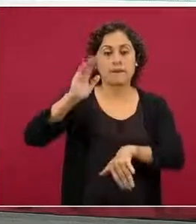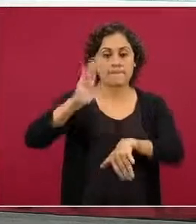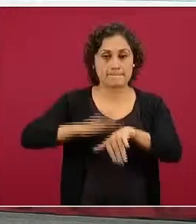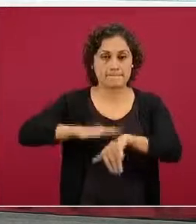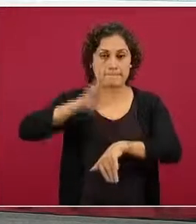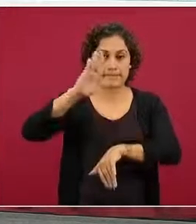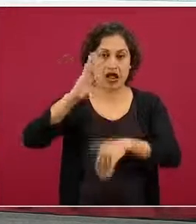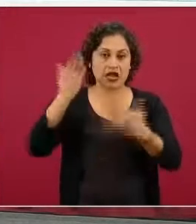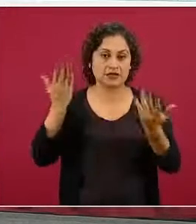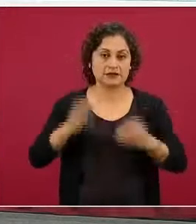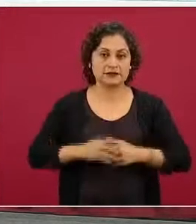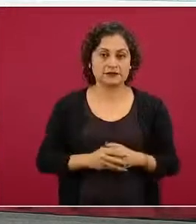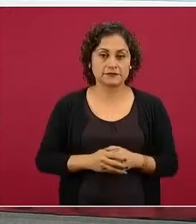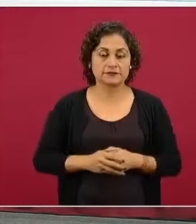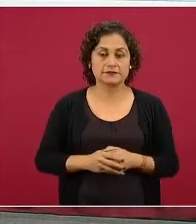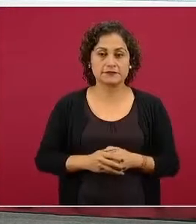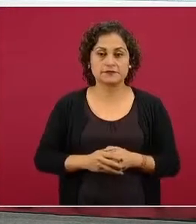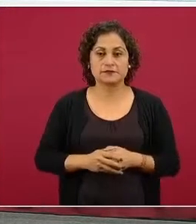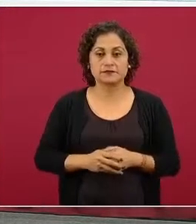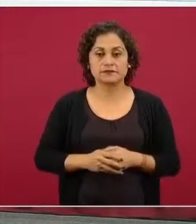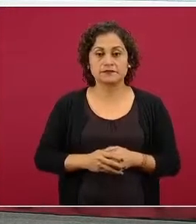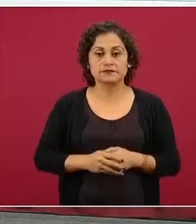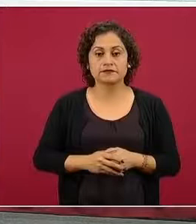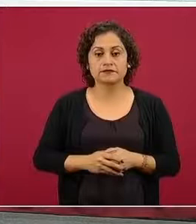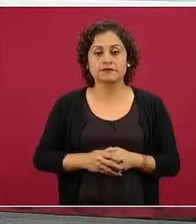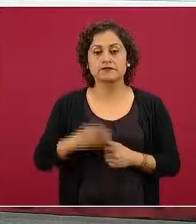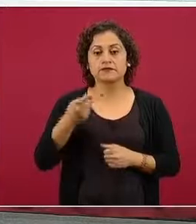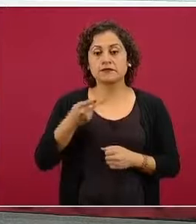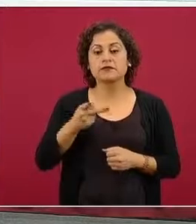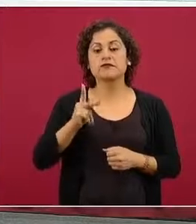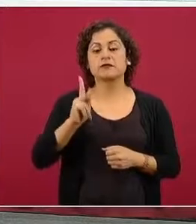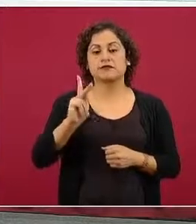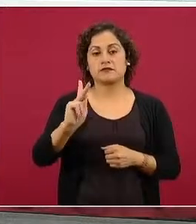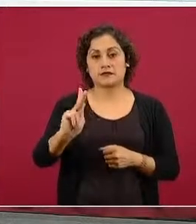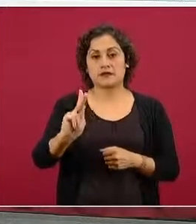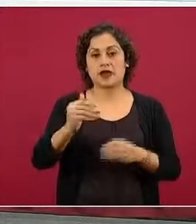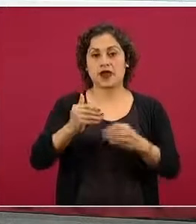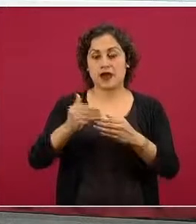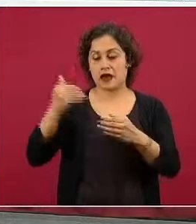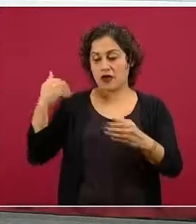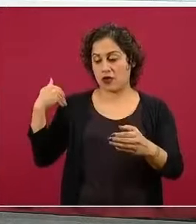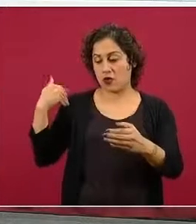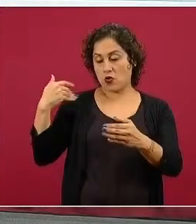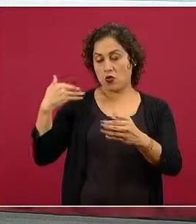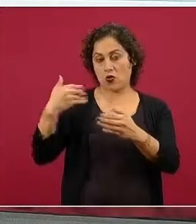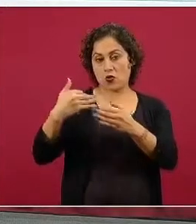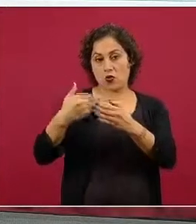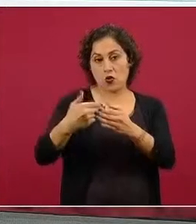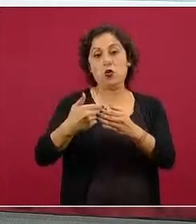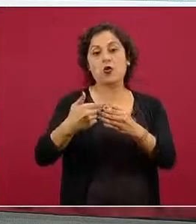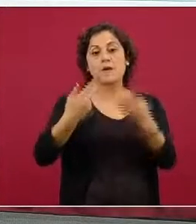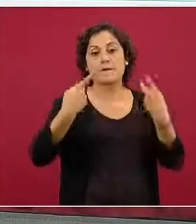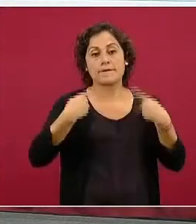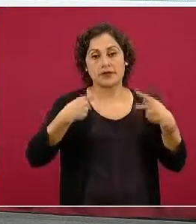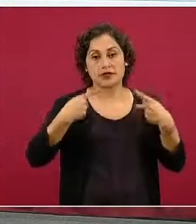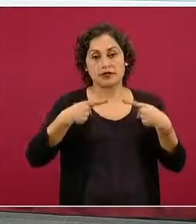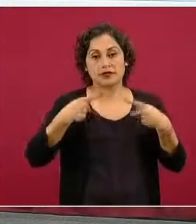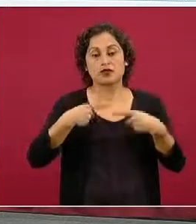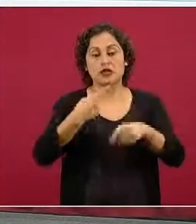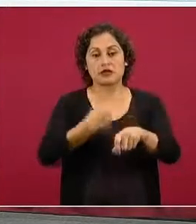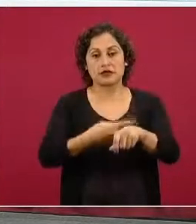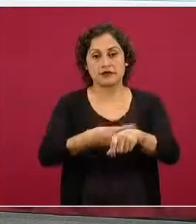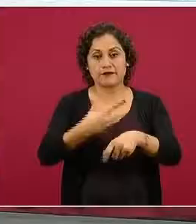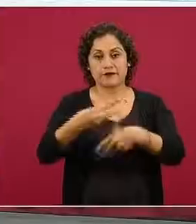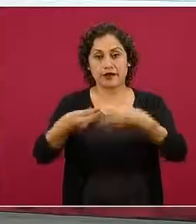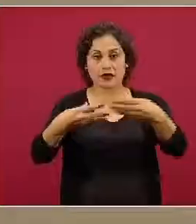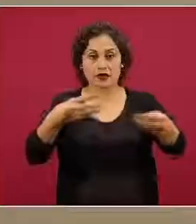que reporta Europa, ¿sí? Pero que durante el transcurso de la epidemia se ha reducido